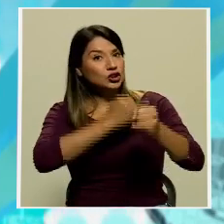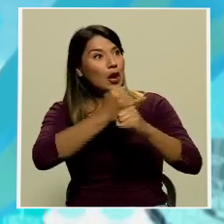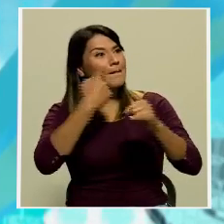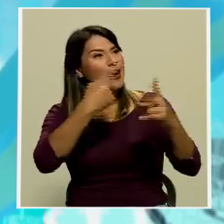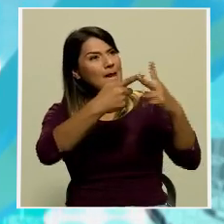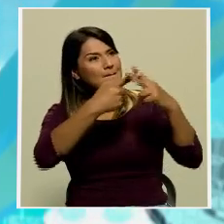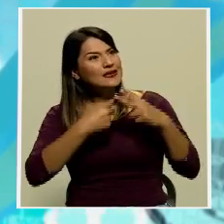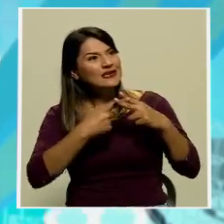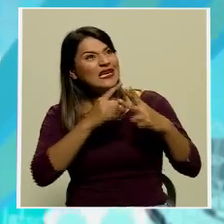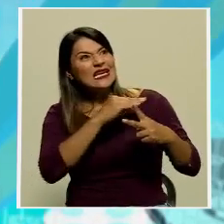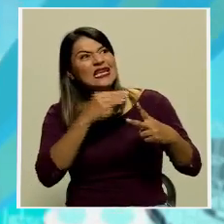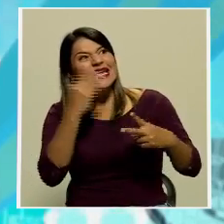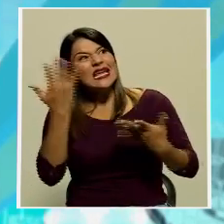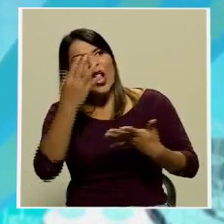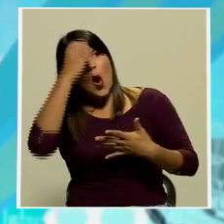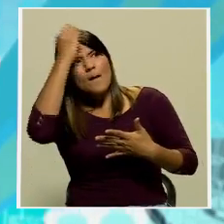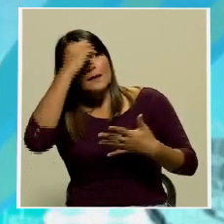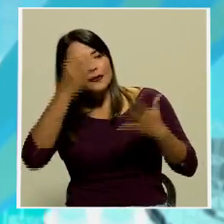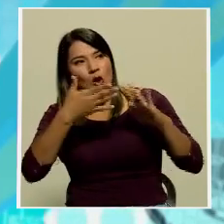gente?